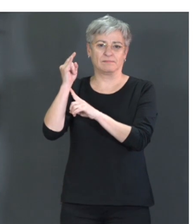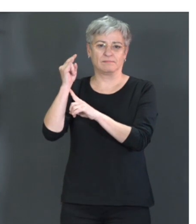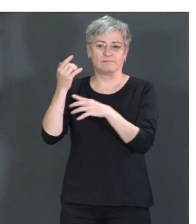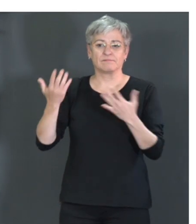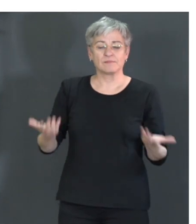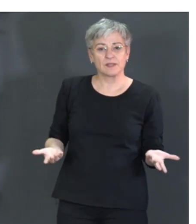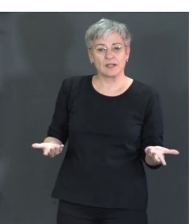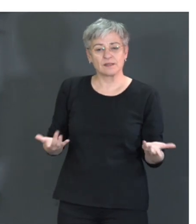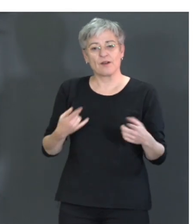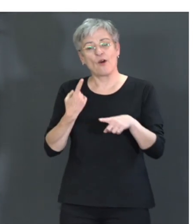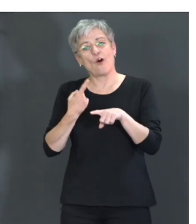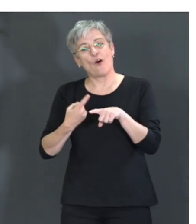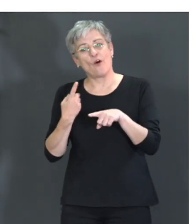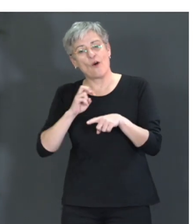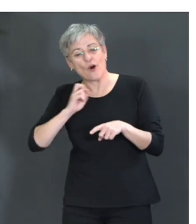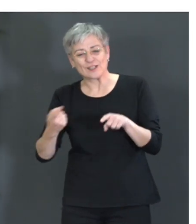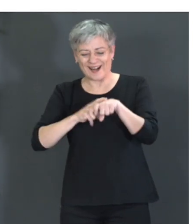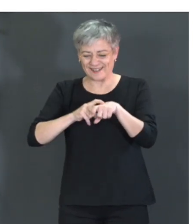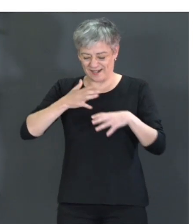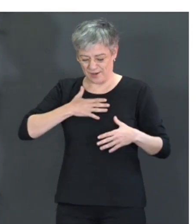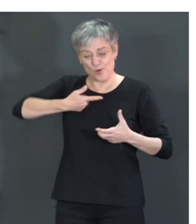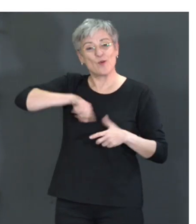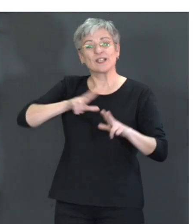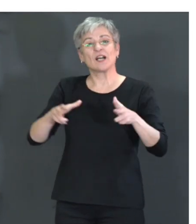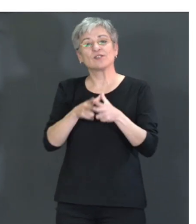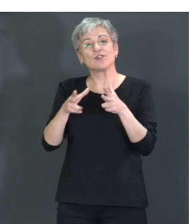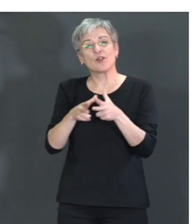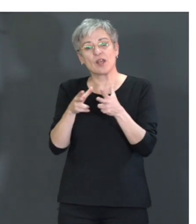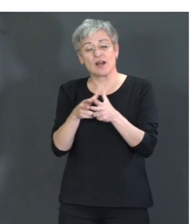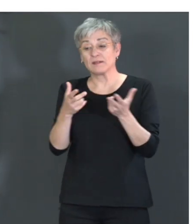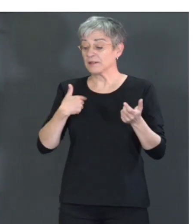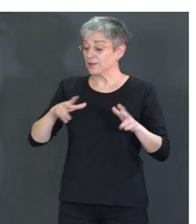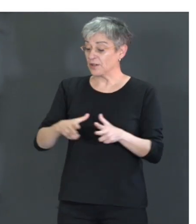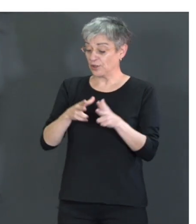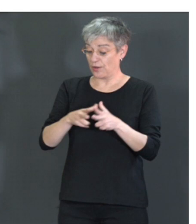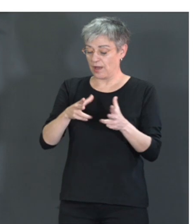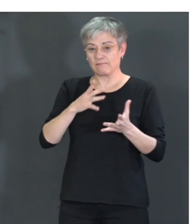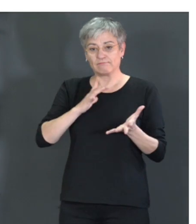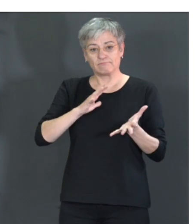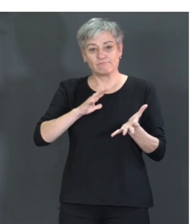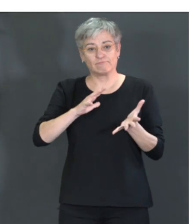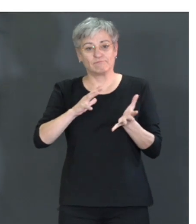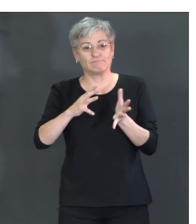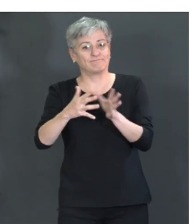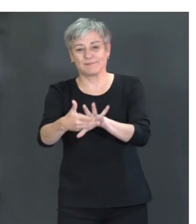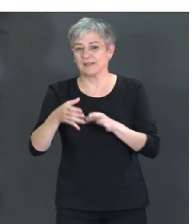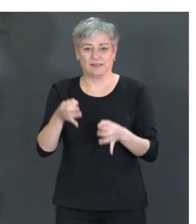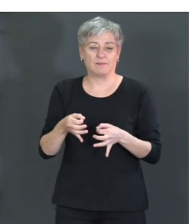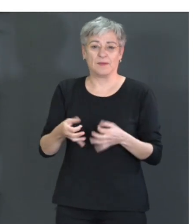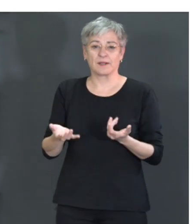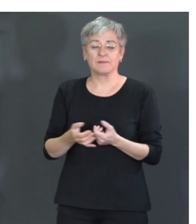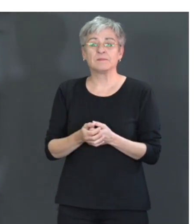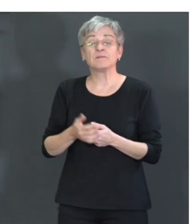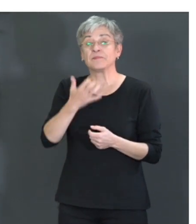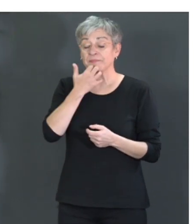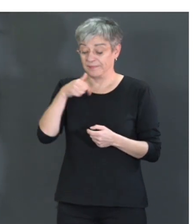de las peculiaridades de nuestra sociedad. Vivimos en una sociedad en continuo cambio. Y acercándonos